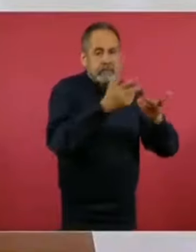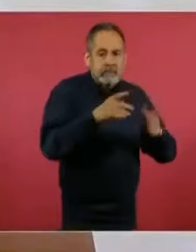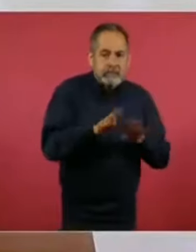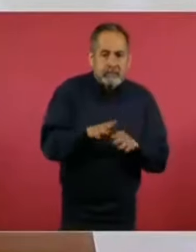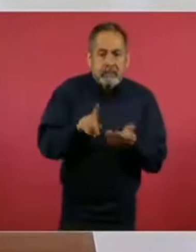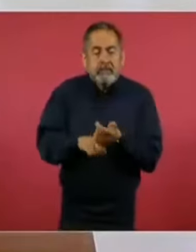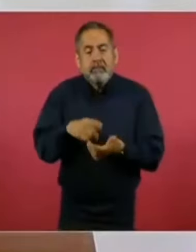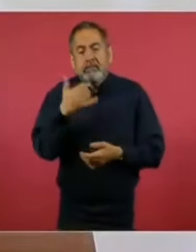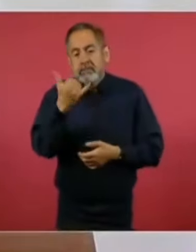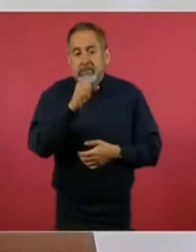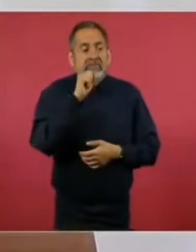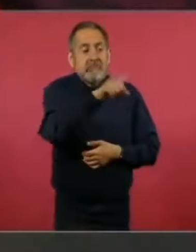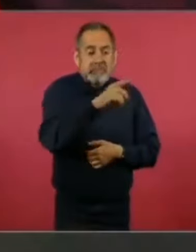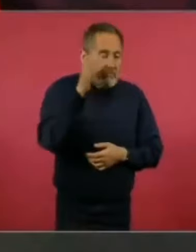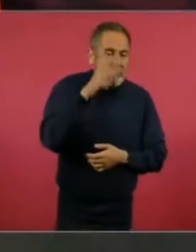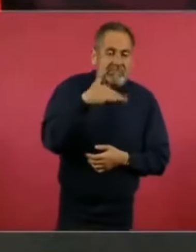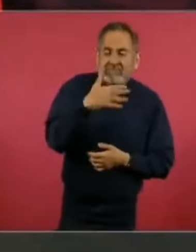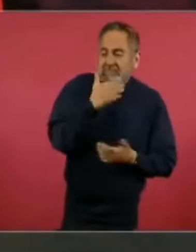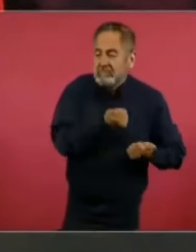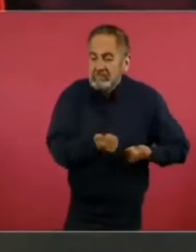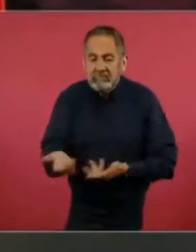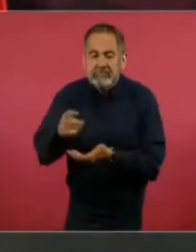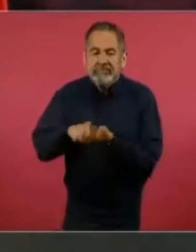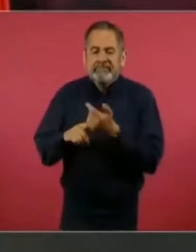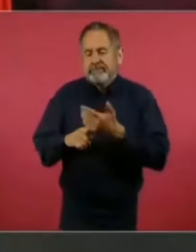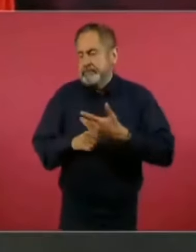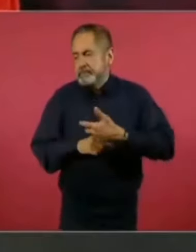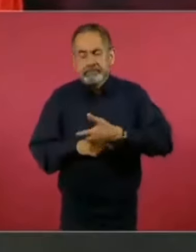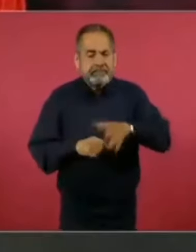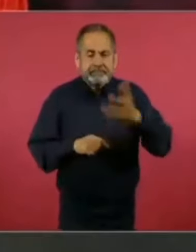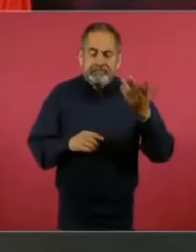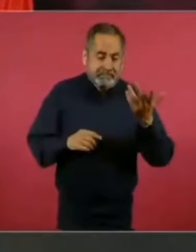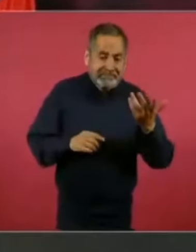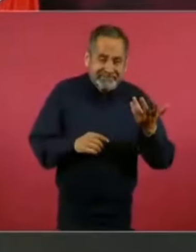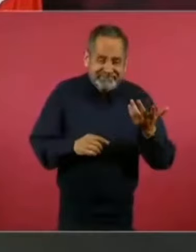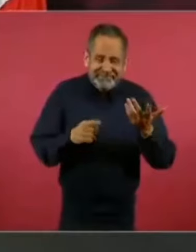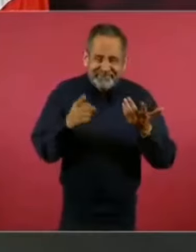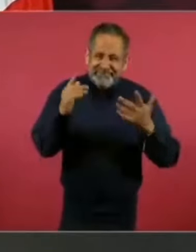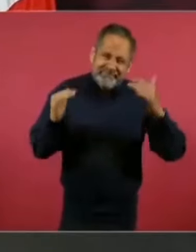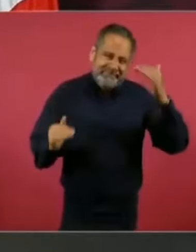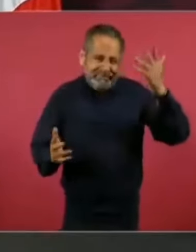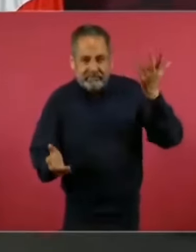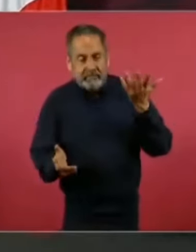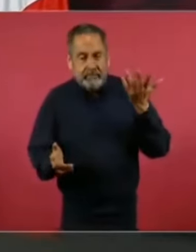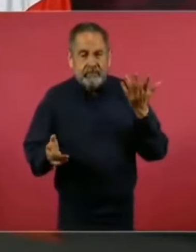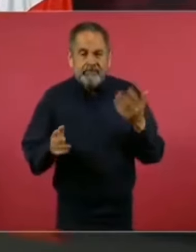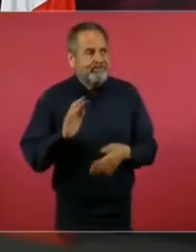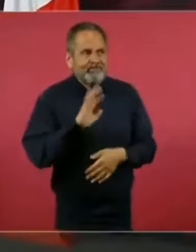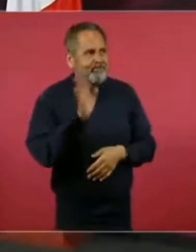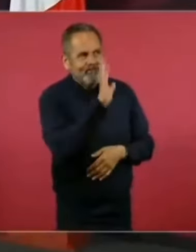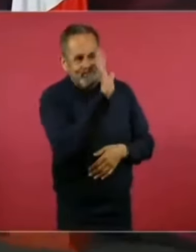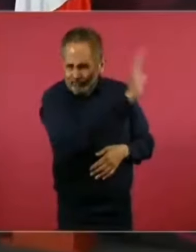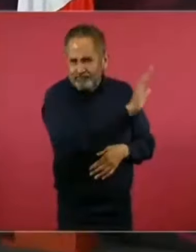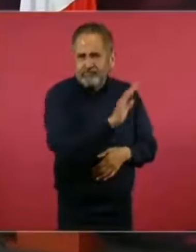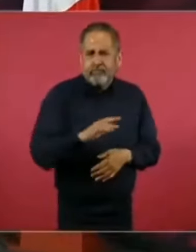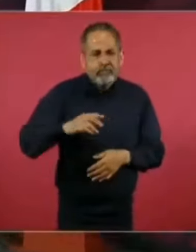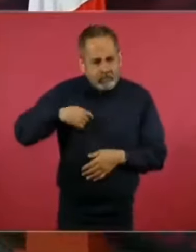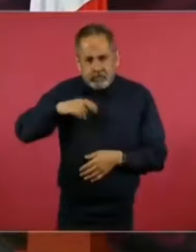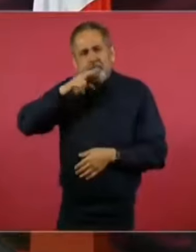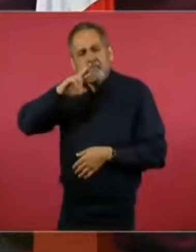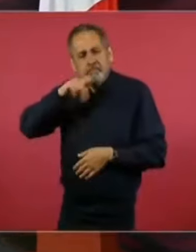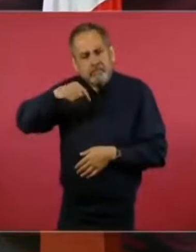le vendemos. Y hay muchos productos que podríamos nosotros